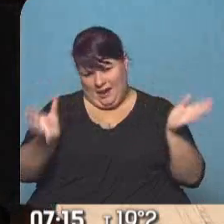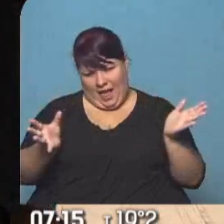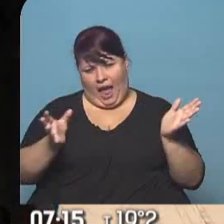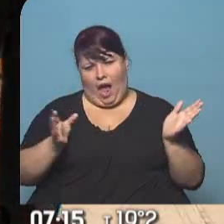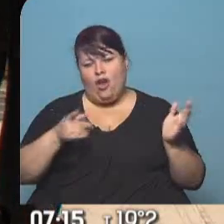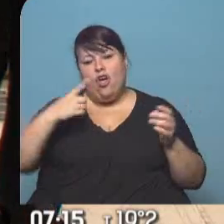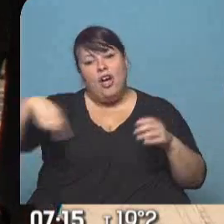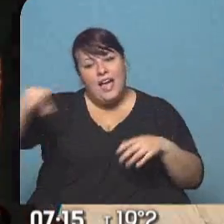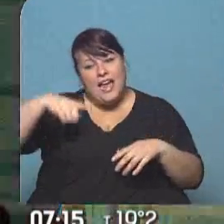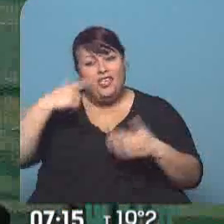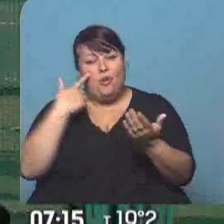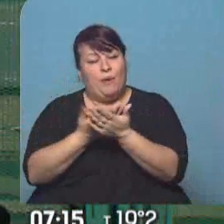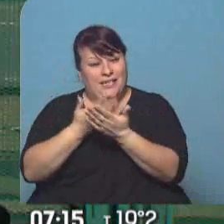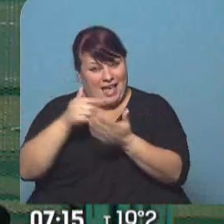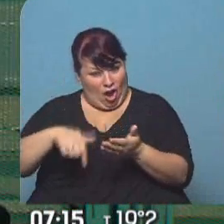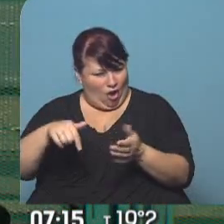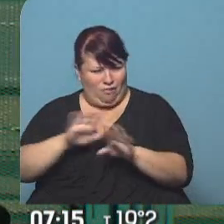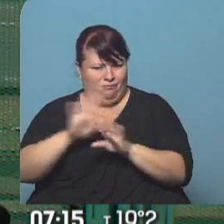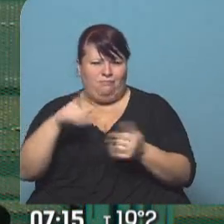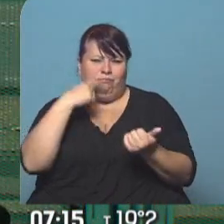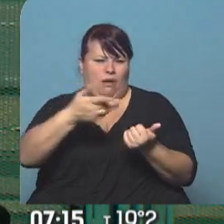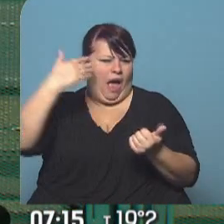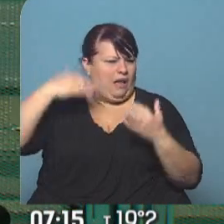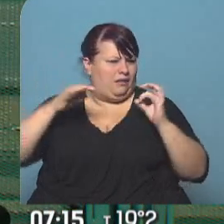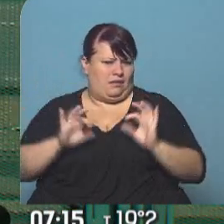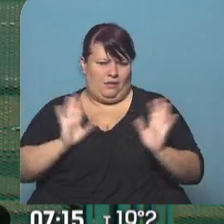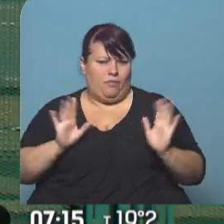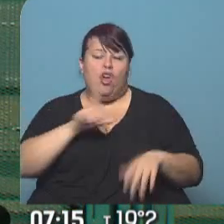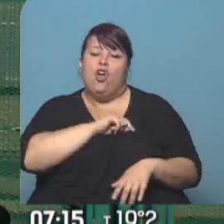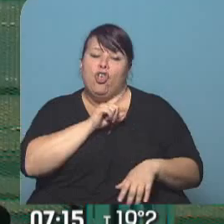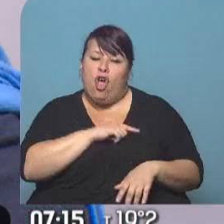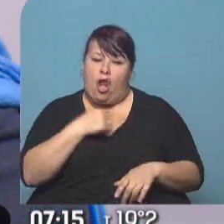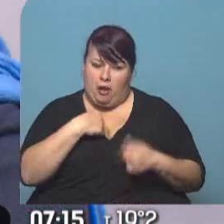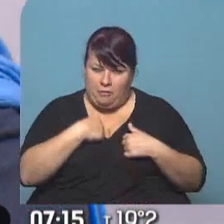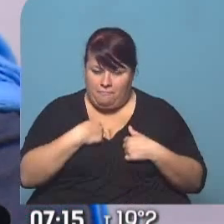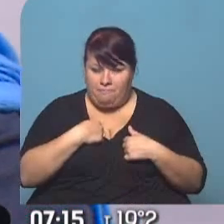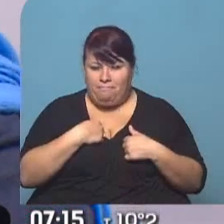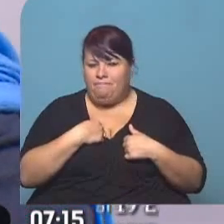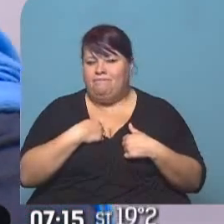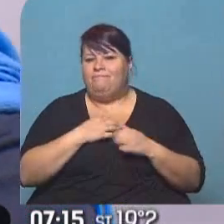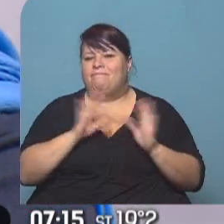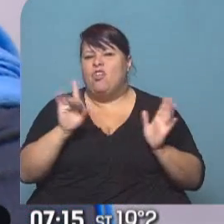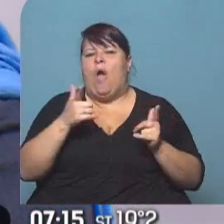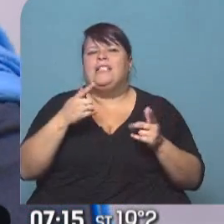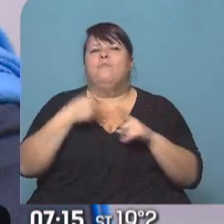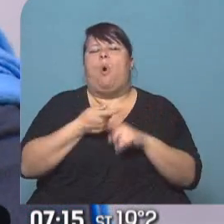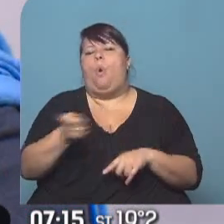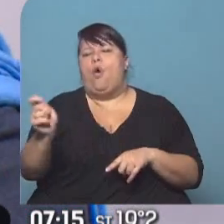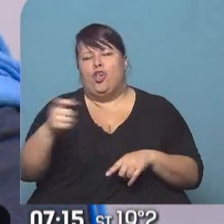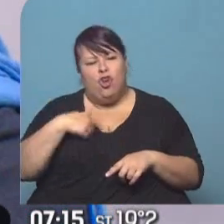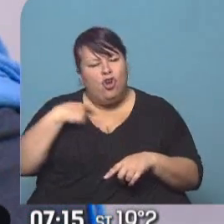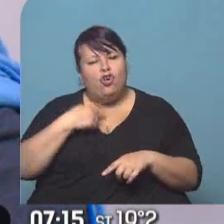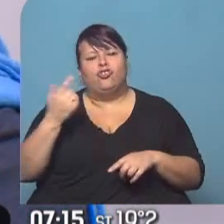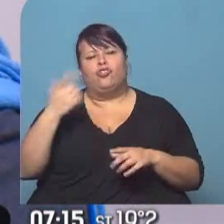lo que ellos presentaron hoy fue contestado en tiempo y forma. El dolor personal no se judicializa, nosotros